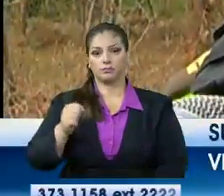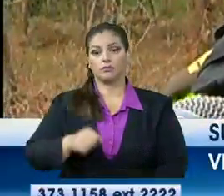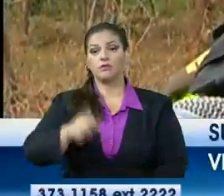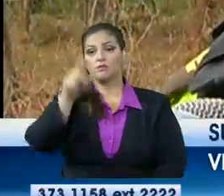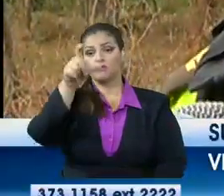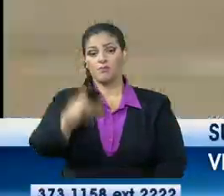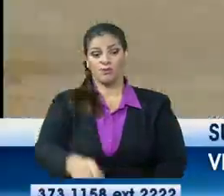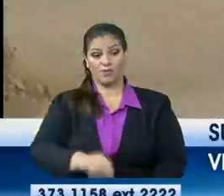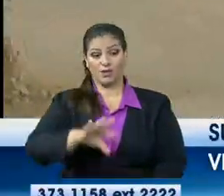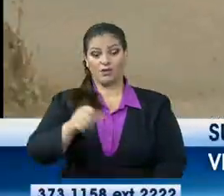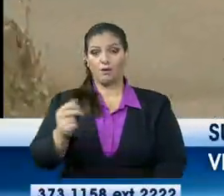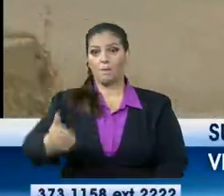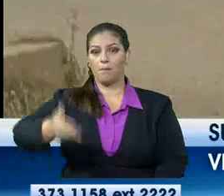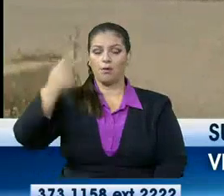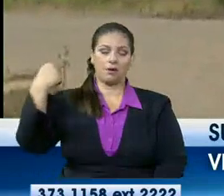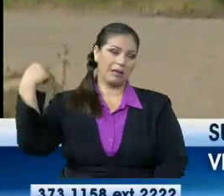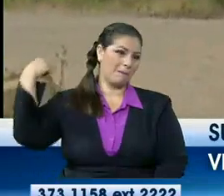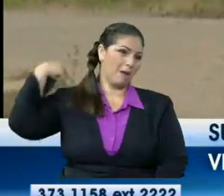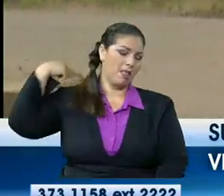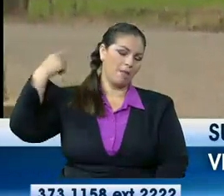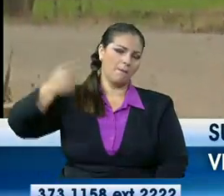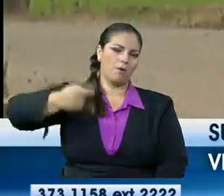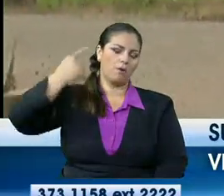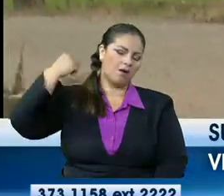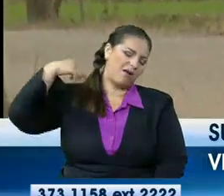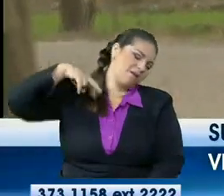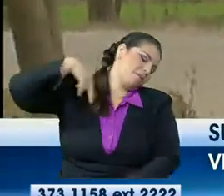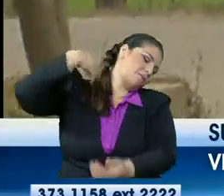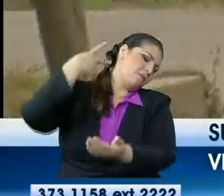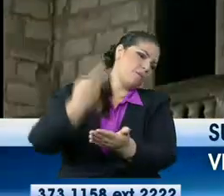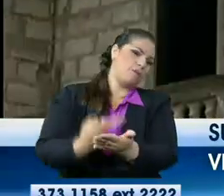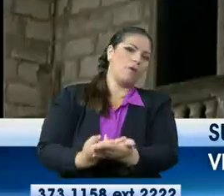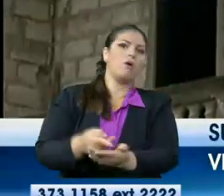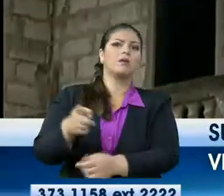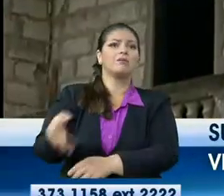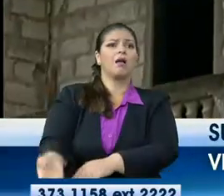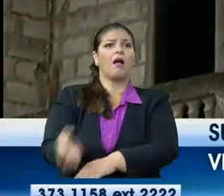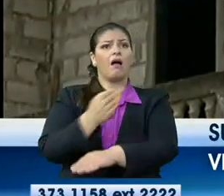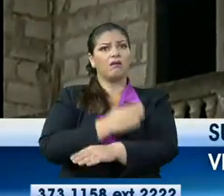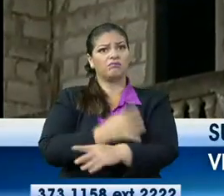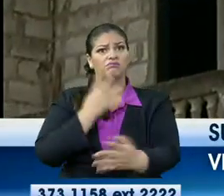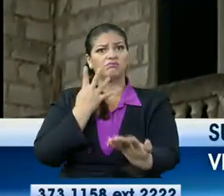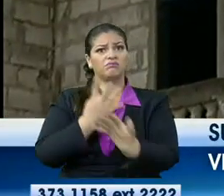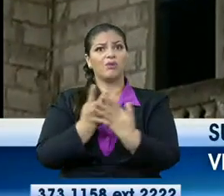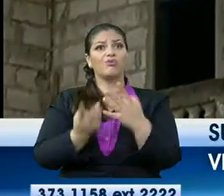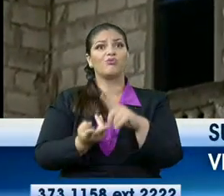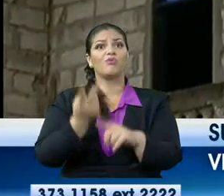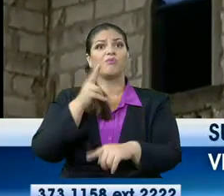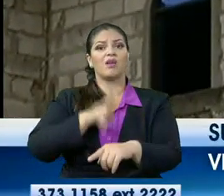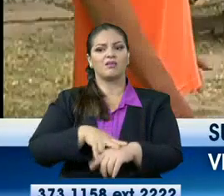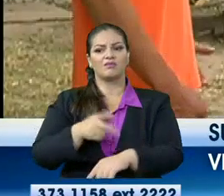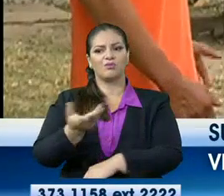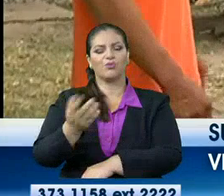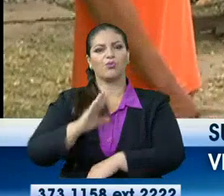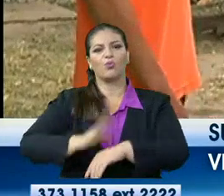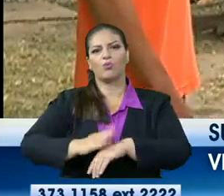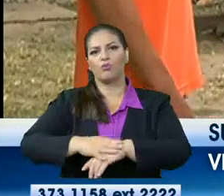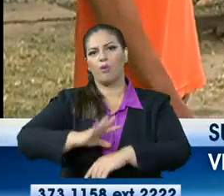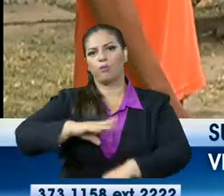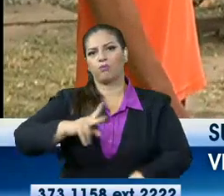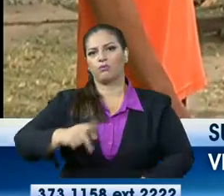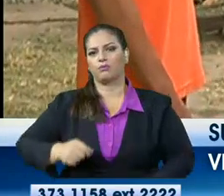encuentran por robo. Las investigaciones continúan para determinar qué propósitos tenían los sujetos que quisieron